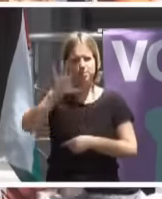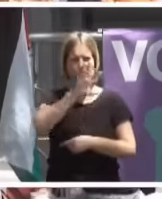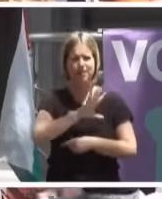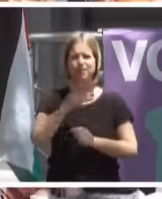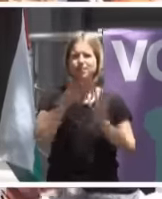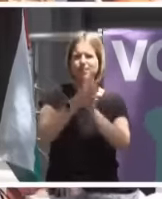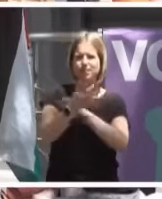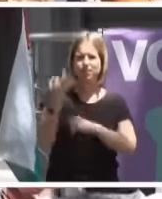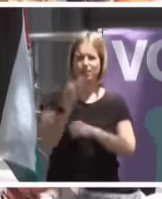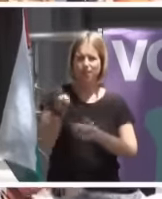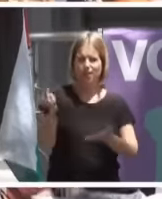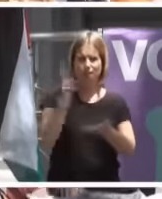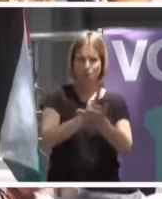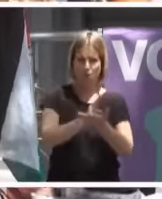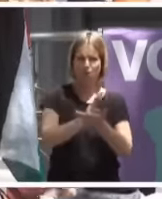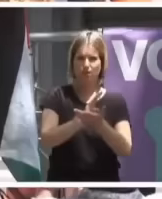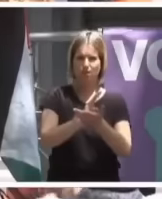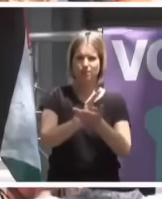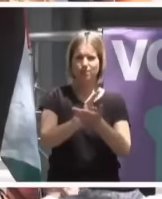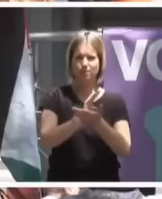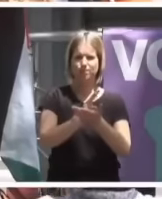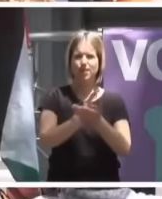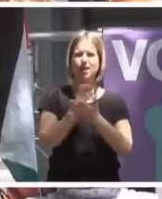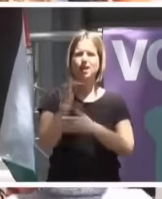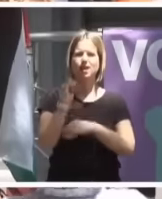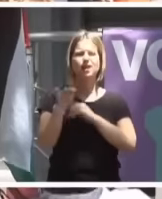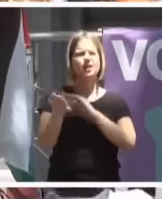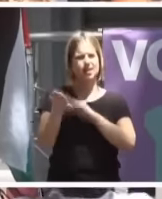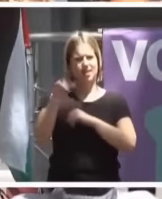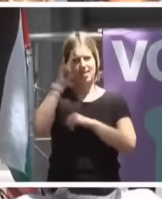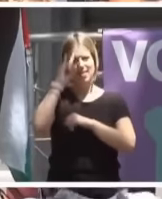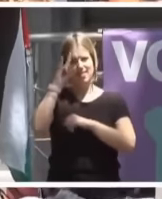significa volver a poner en pie una izquierda que